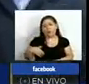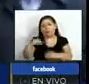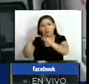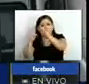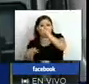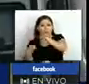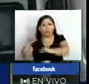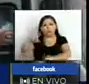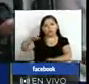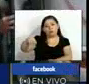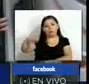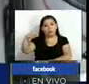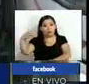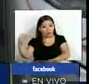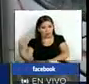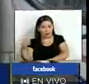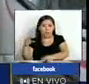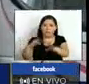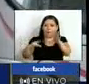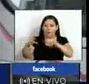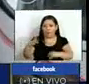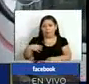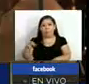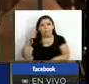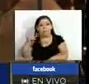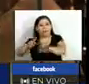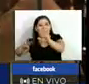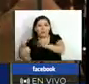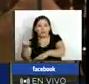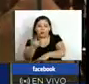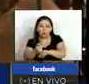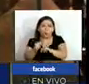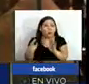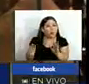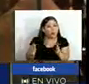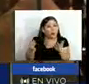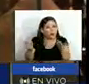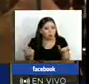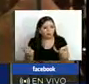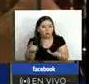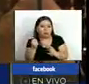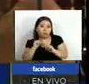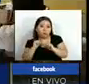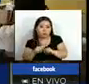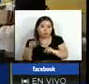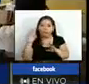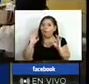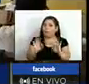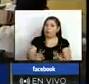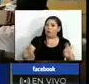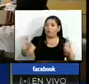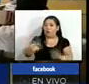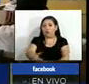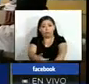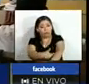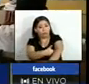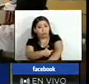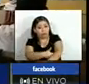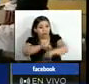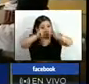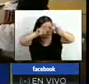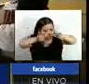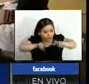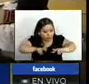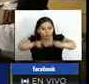y solamente 27 fallecidos. Esto gracias a un fuerte sistema sanitario y un impresionante número de pruebas, más